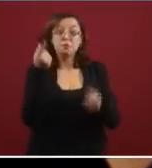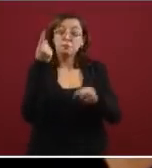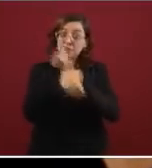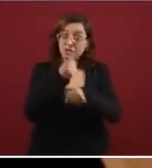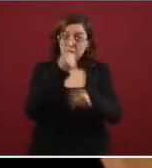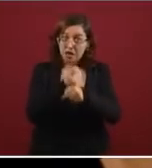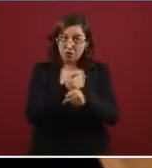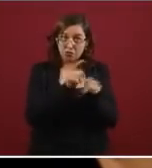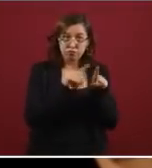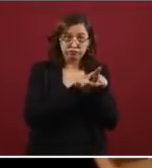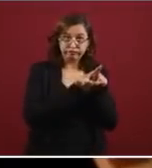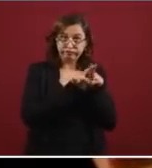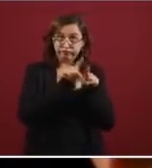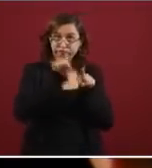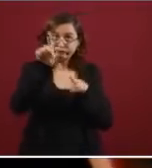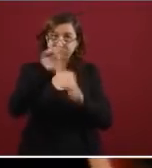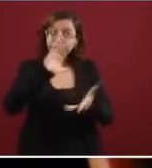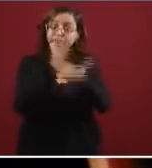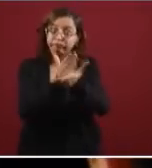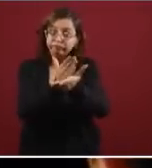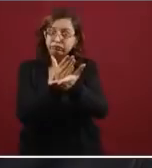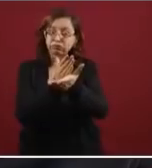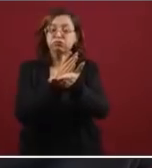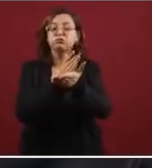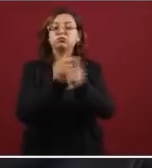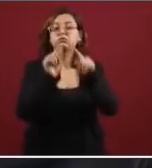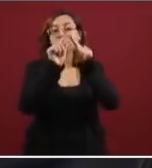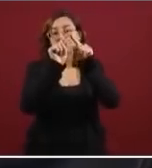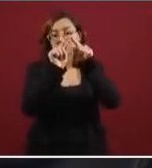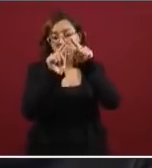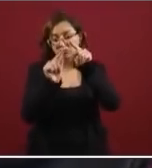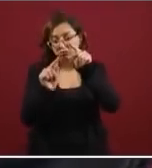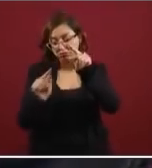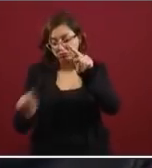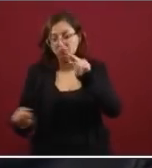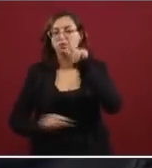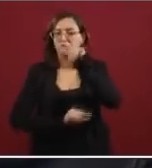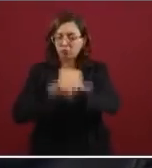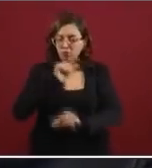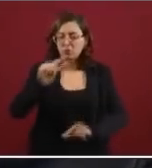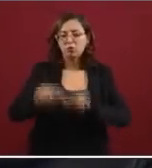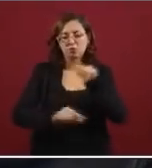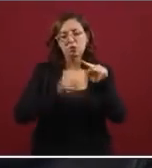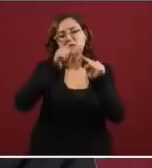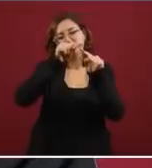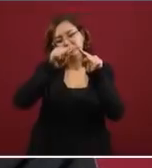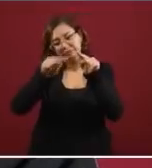y yo espero que empecemos a disminuir la incidencia